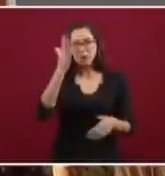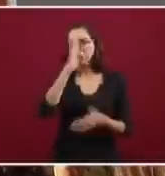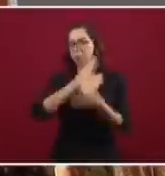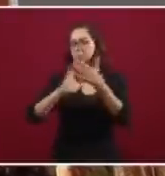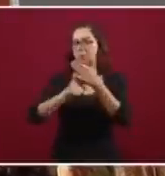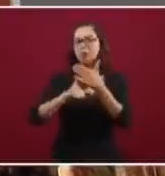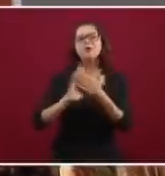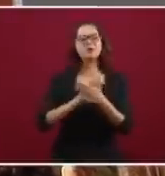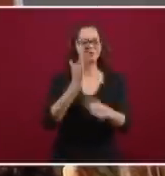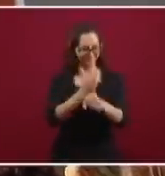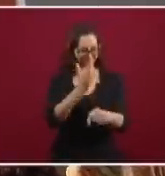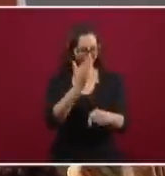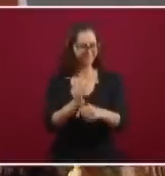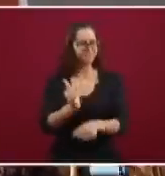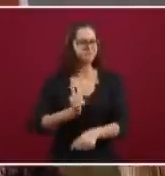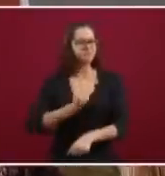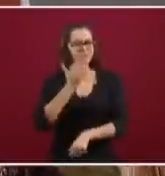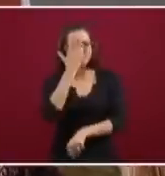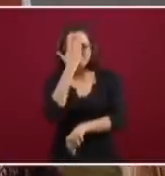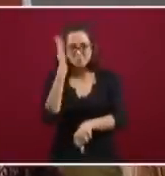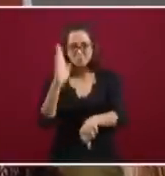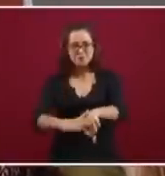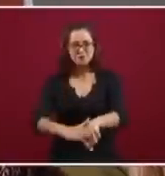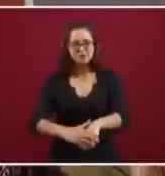Vamos a refrescar la memoria.